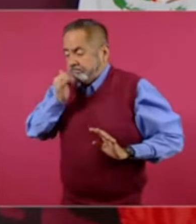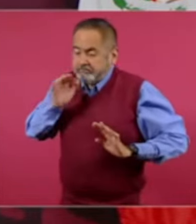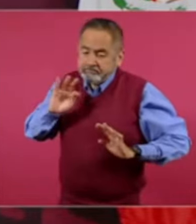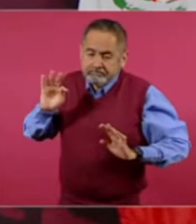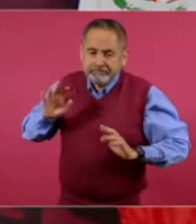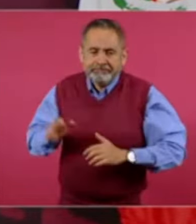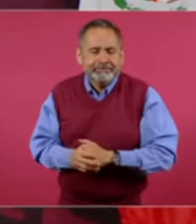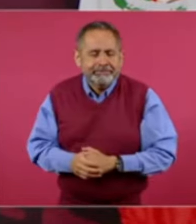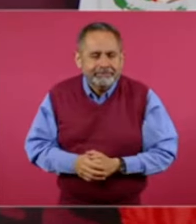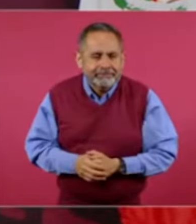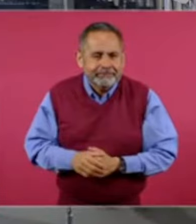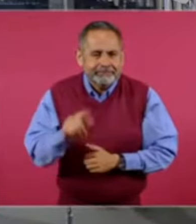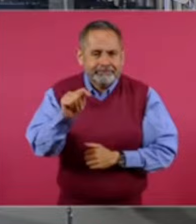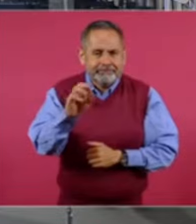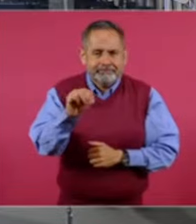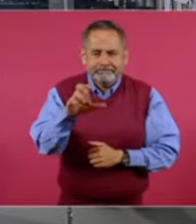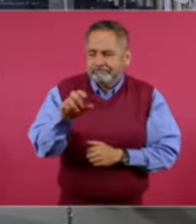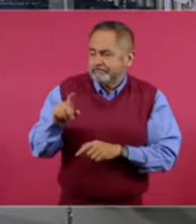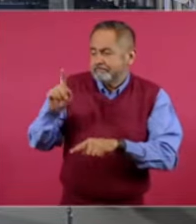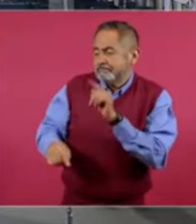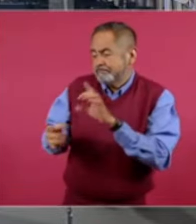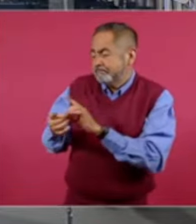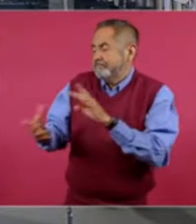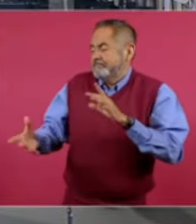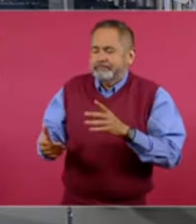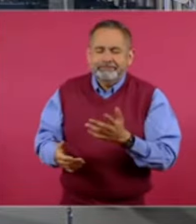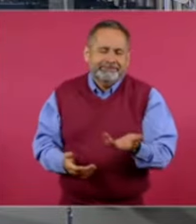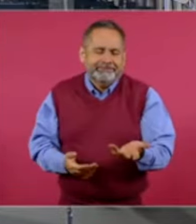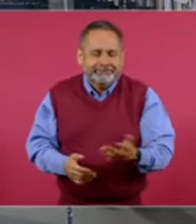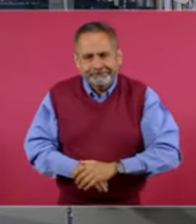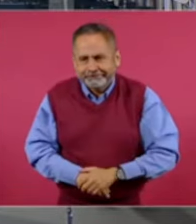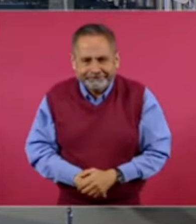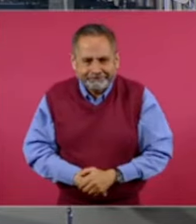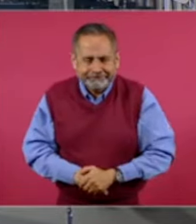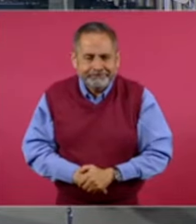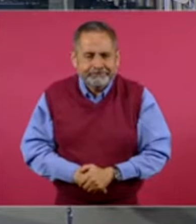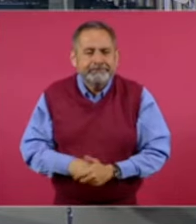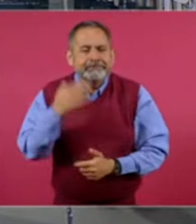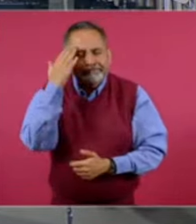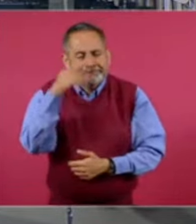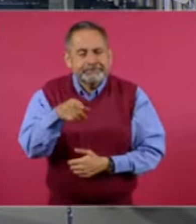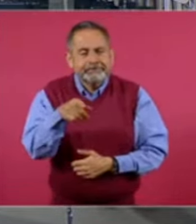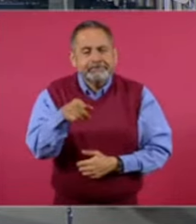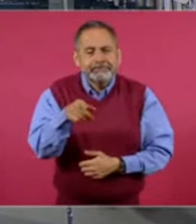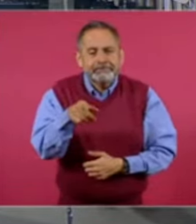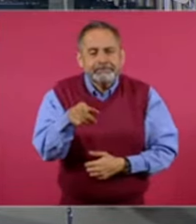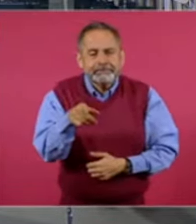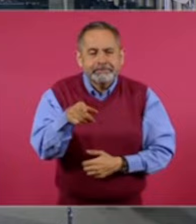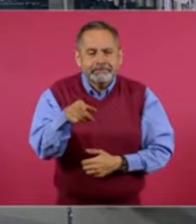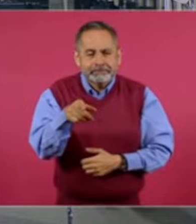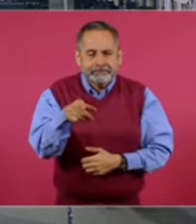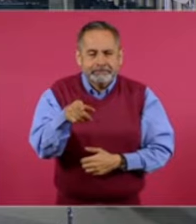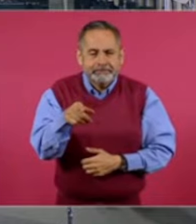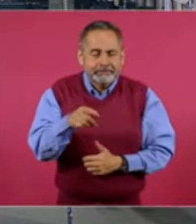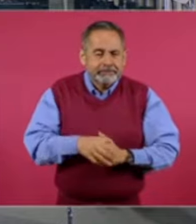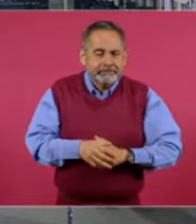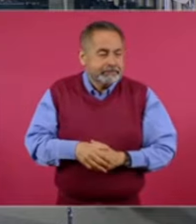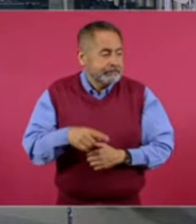en el tratado. ¿Quién está razón? ¿Saben? Hay este,